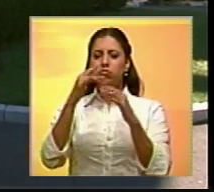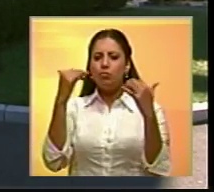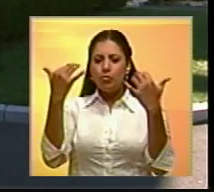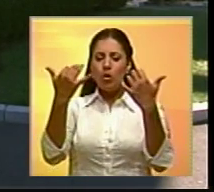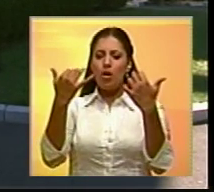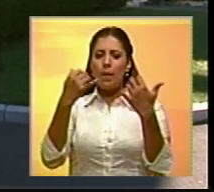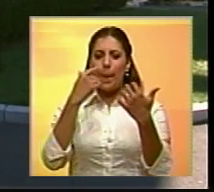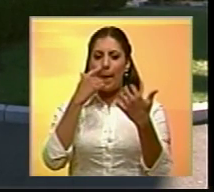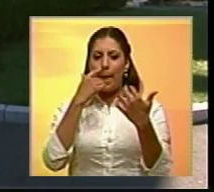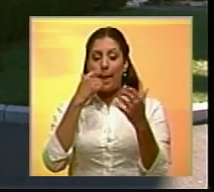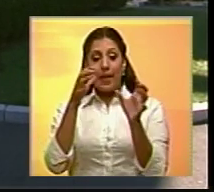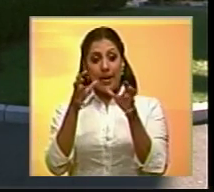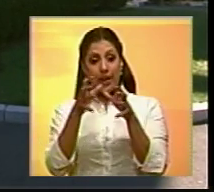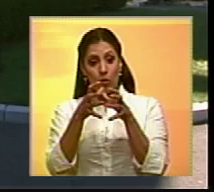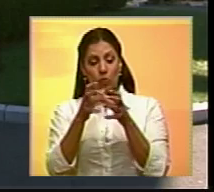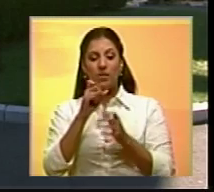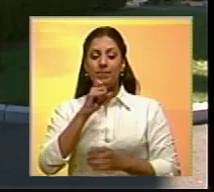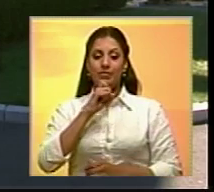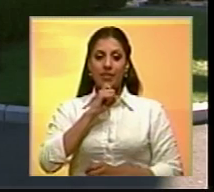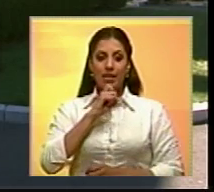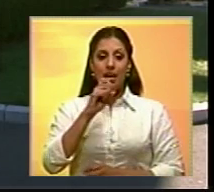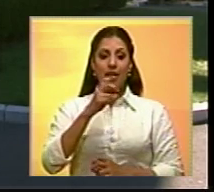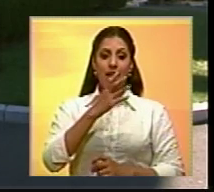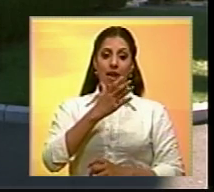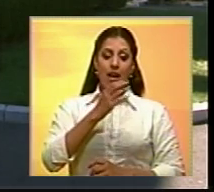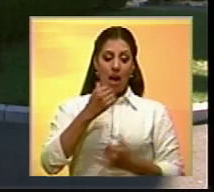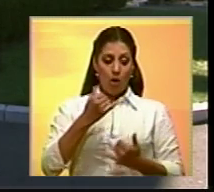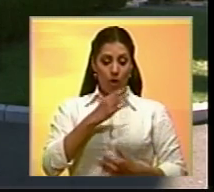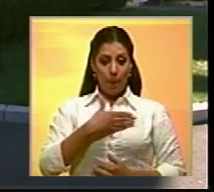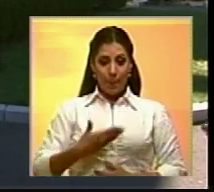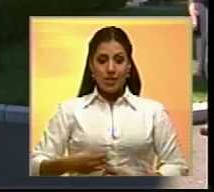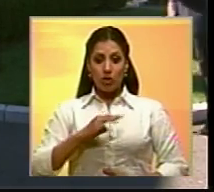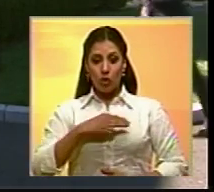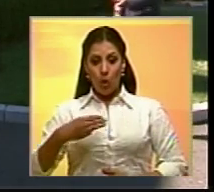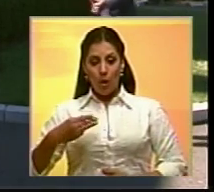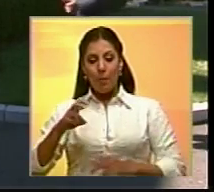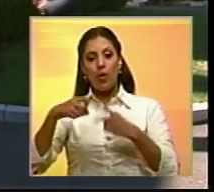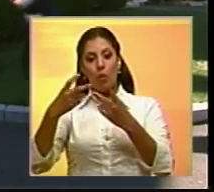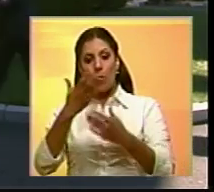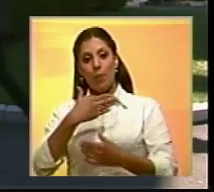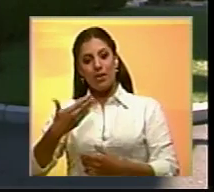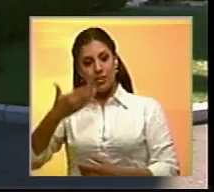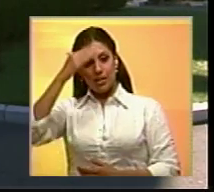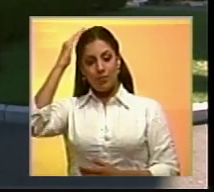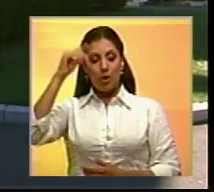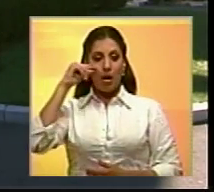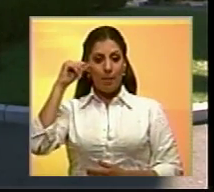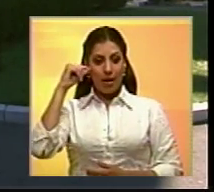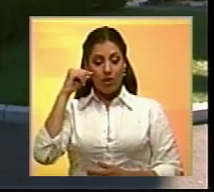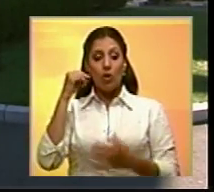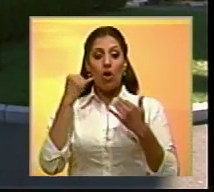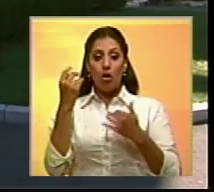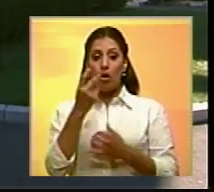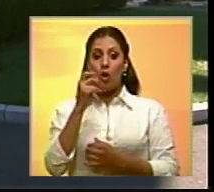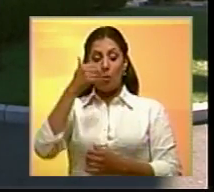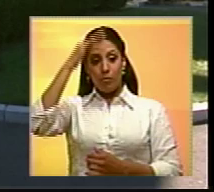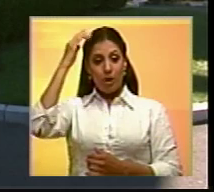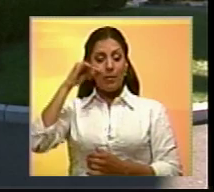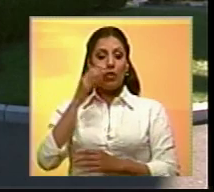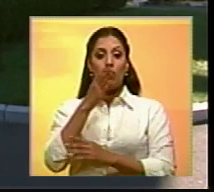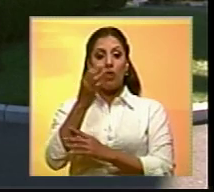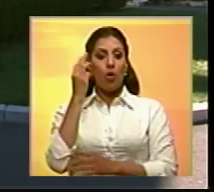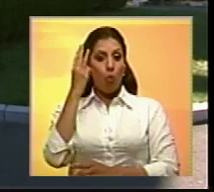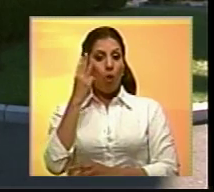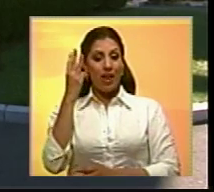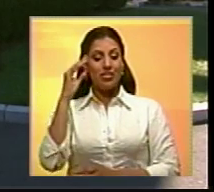la reunión entre el mandatario actual, Barack Obama, y el electo. Hay datos interesantes. El magnate Donald Trump llegó a Washington